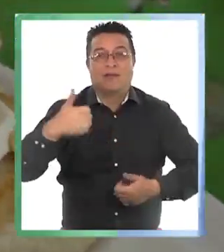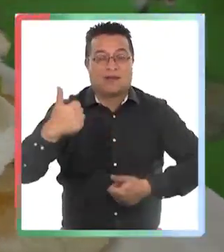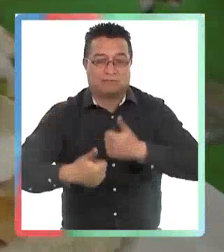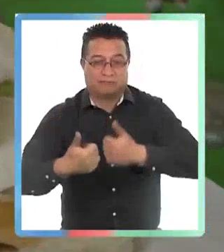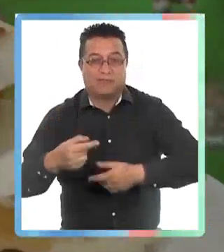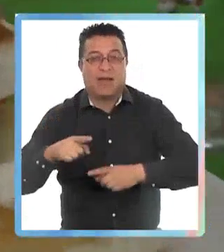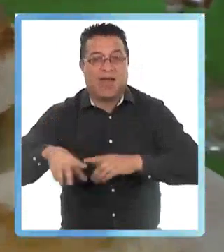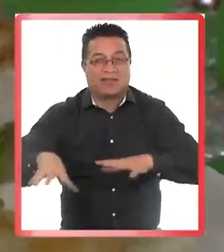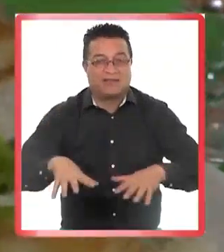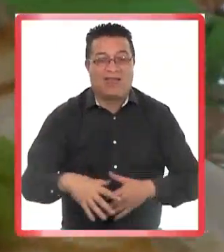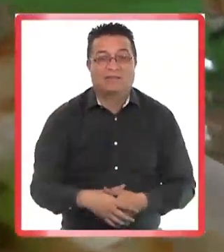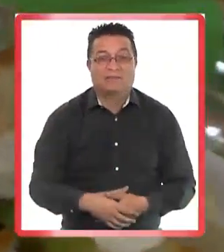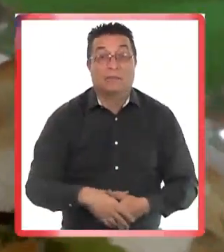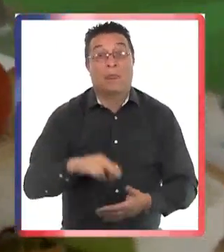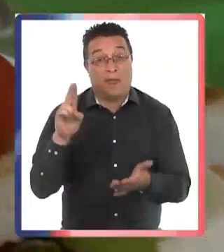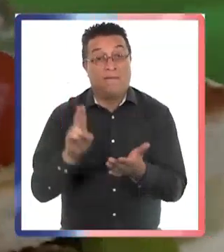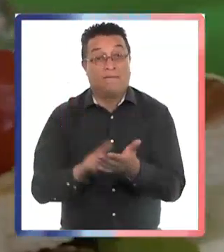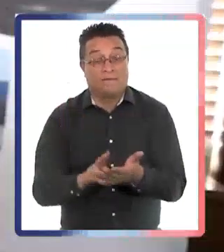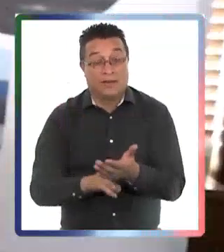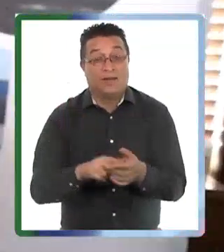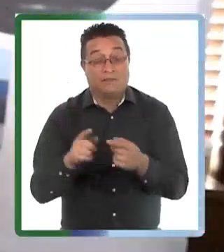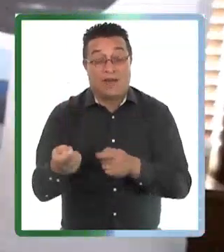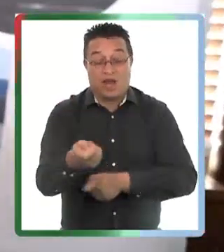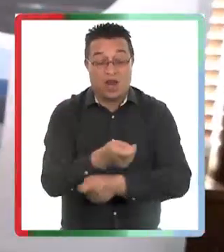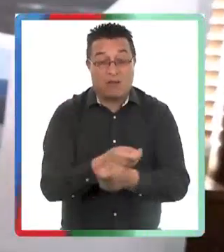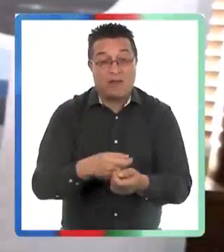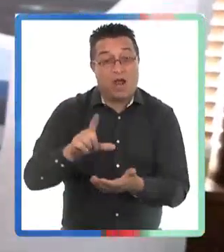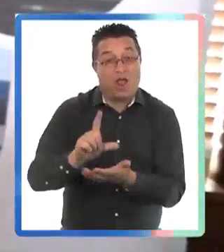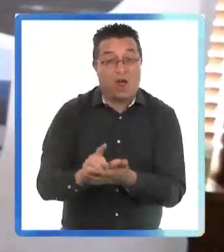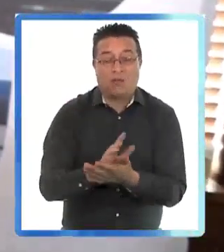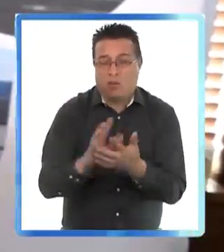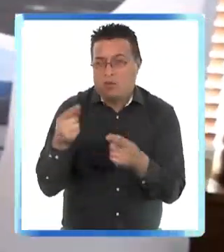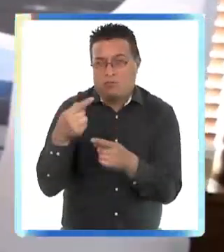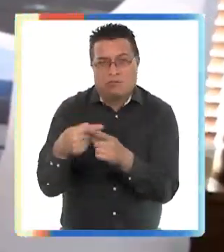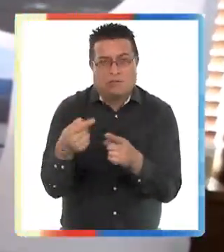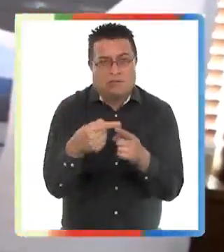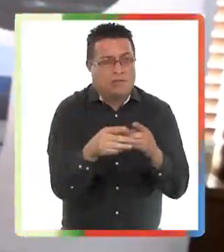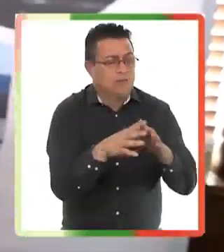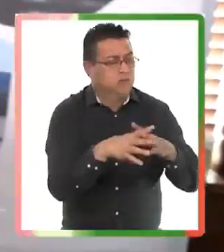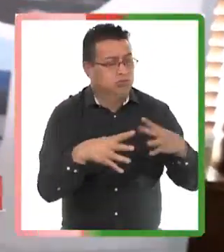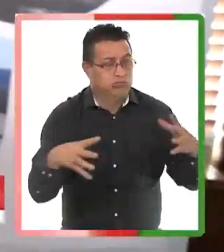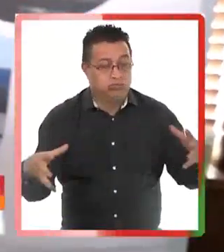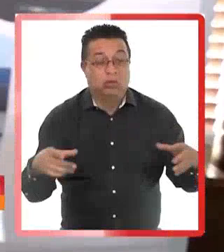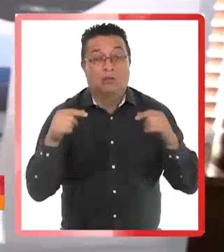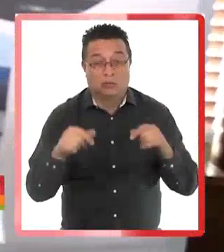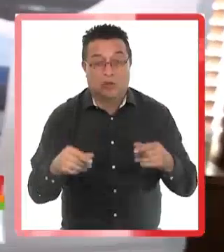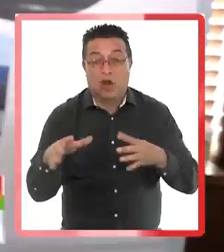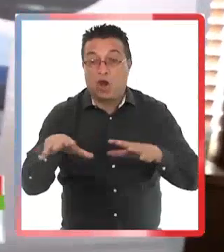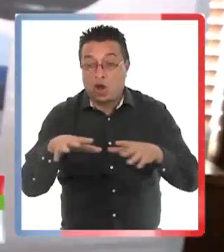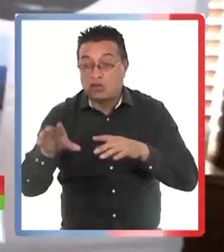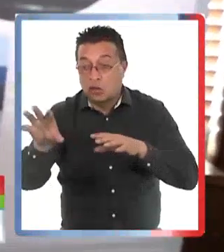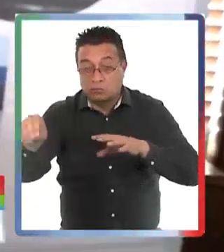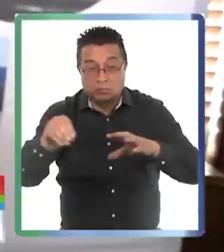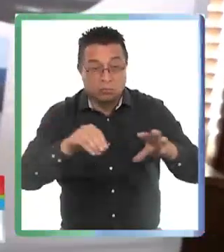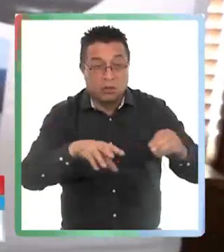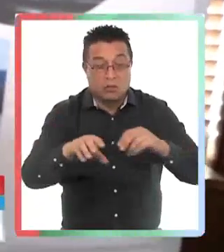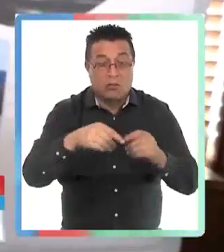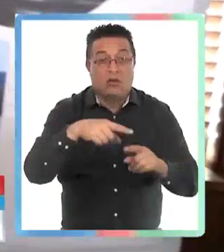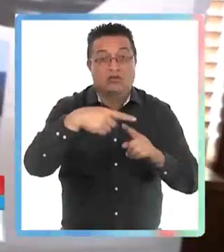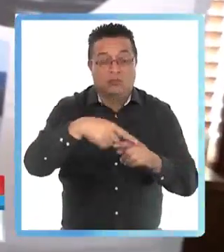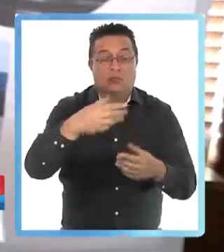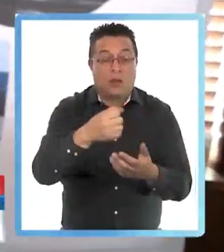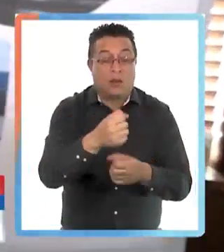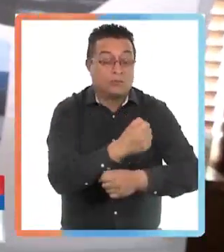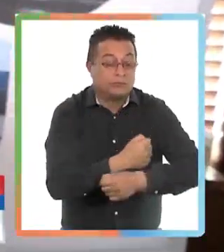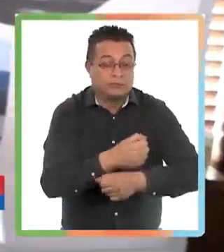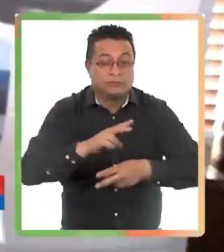el poder contar con este tipo de actividades. Realmente la gastronomía local es muy rica en muchos aspectos. Departamos de los productos,